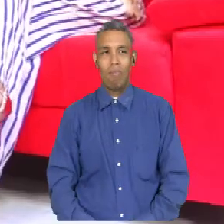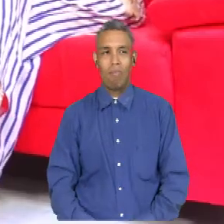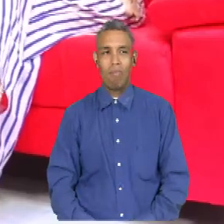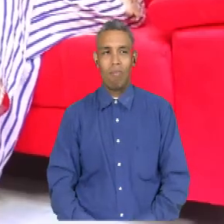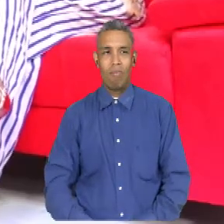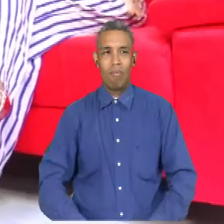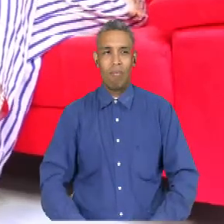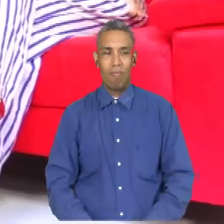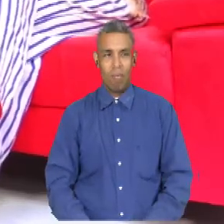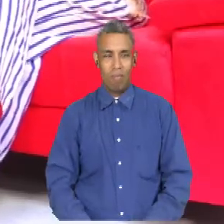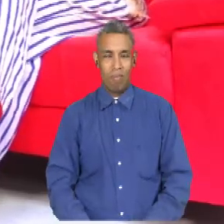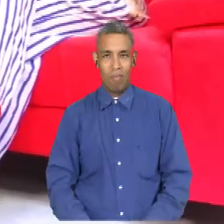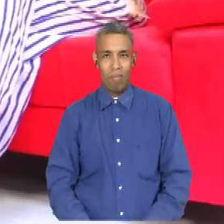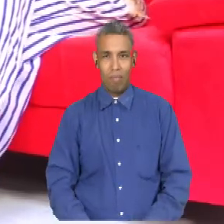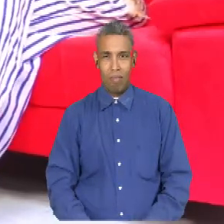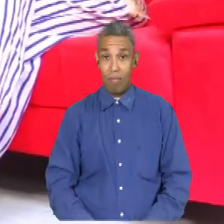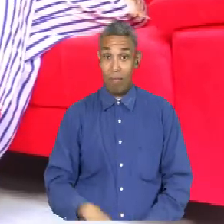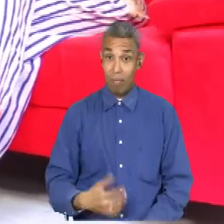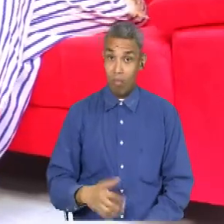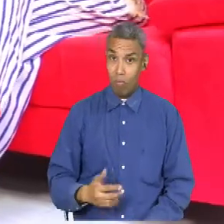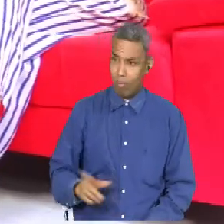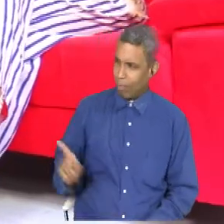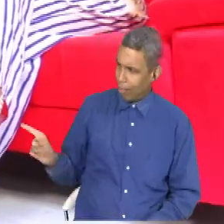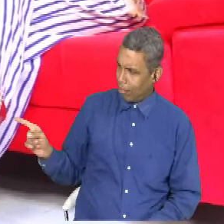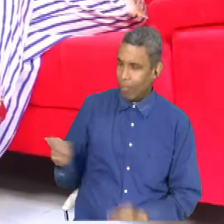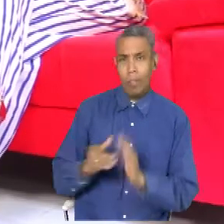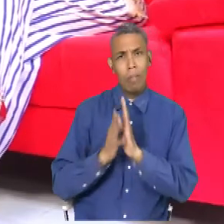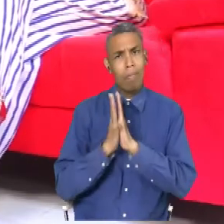que me ha parecido súper importante, Marci, es que